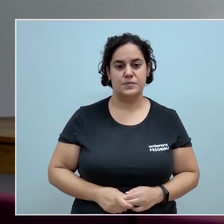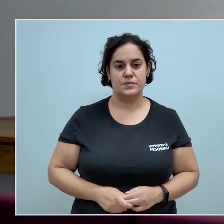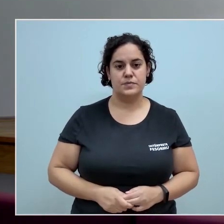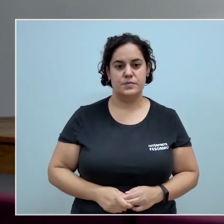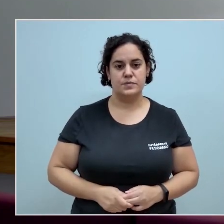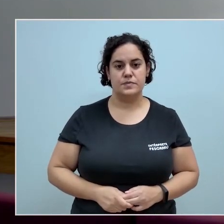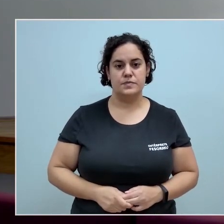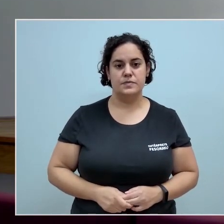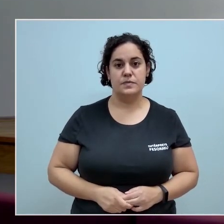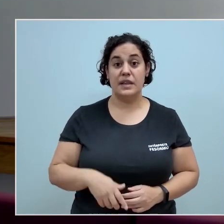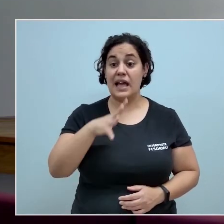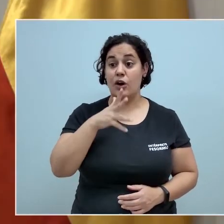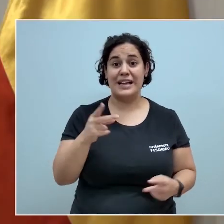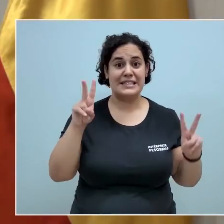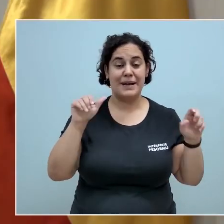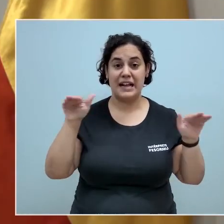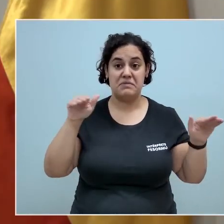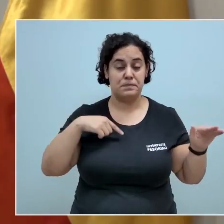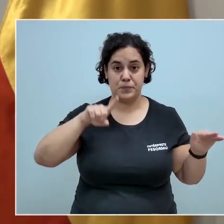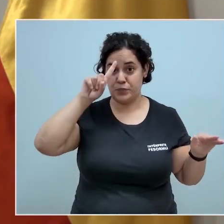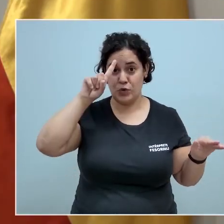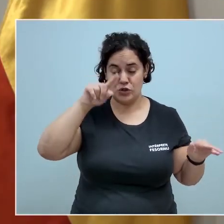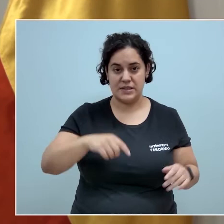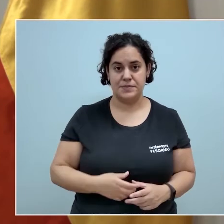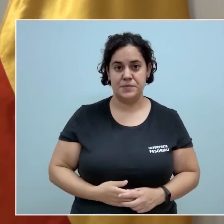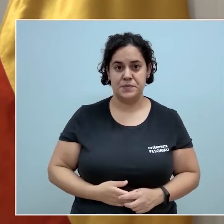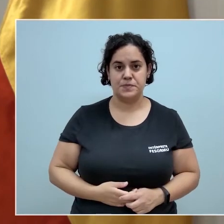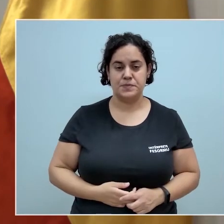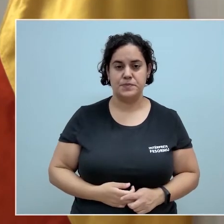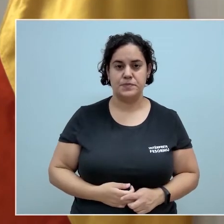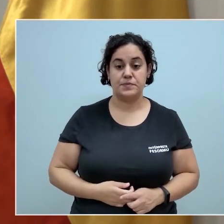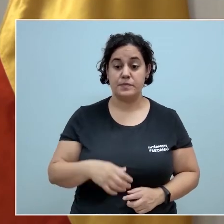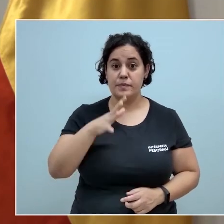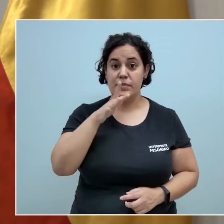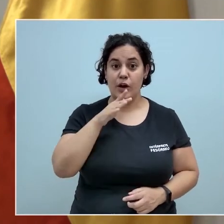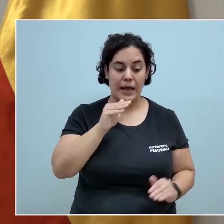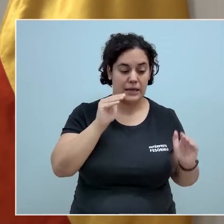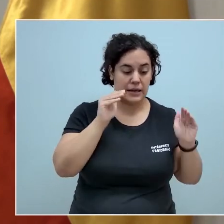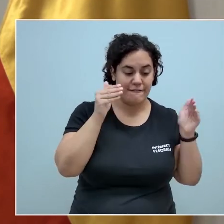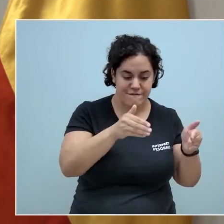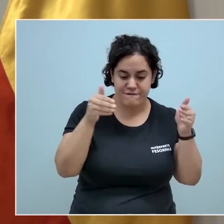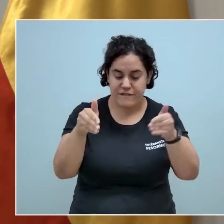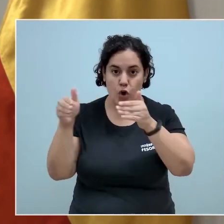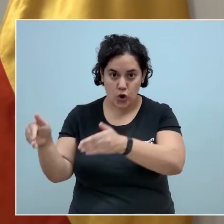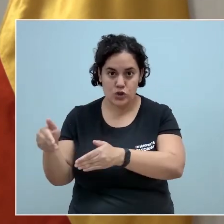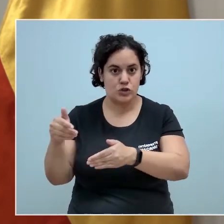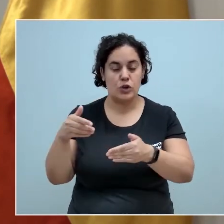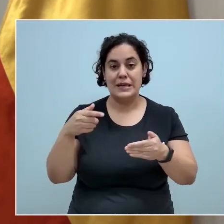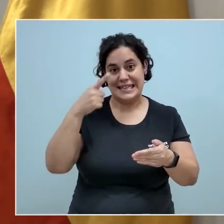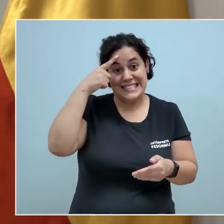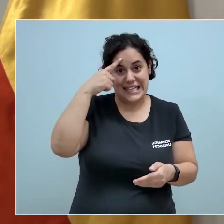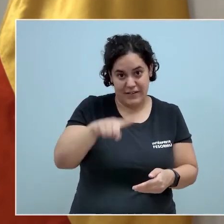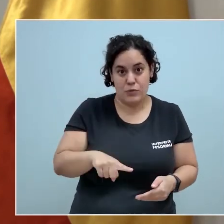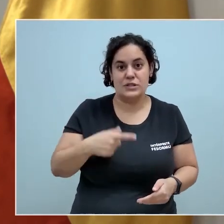Pues ahora mismo de la alcantarilla no tengo conocimiento y respecto a ya ahora mismo los focos que tenemos son donde hemos comentado. Estamos en